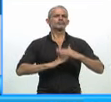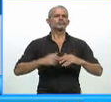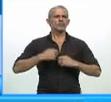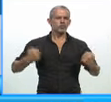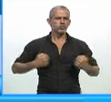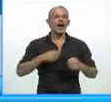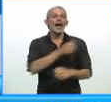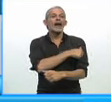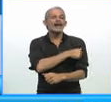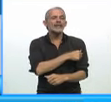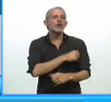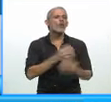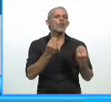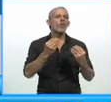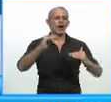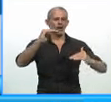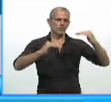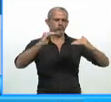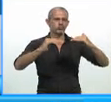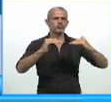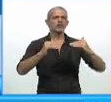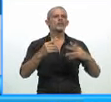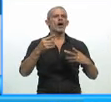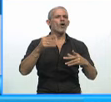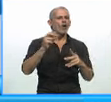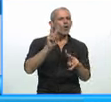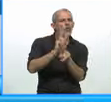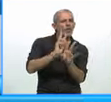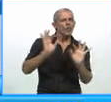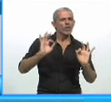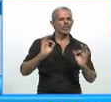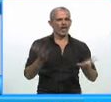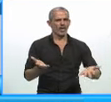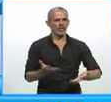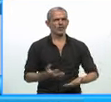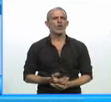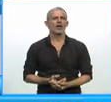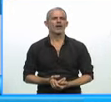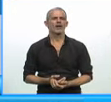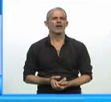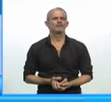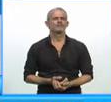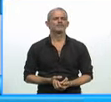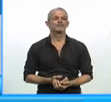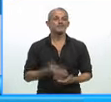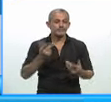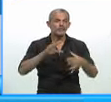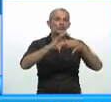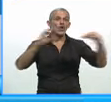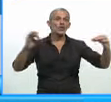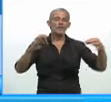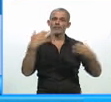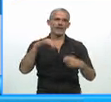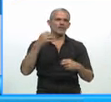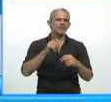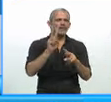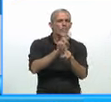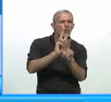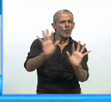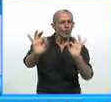en Río va a ser más caudillo que nunca o prudente de ser visitante? No, en los Juegos Olímpicos hay que ser muy